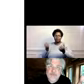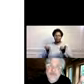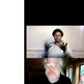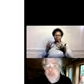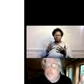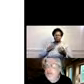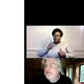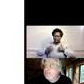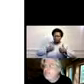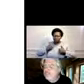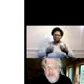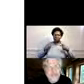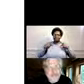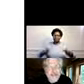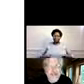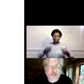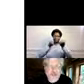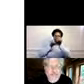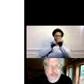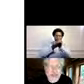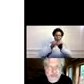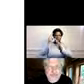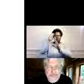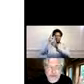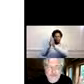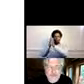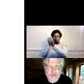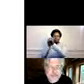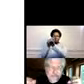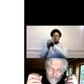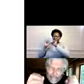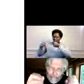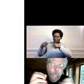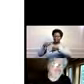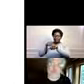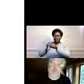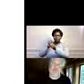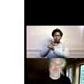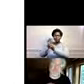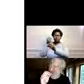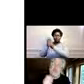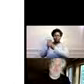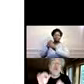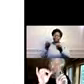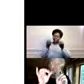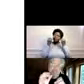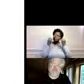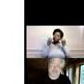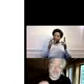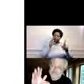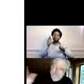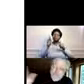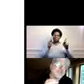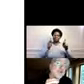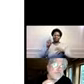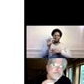Promoviendo la salud emocional, física y hasta bienestar psicológica durante ese tiempo. Muchísimas otras